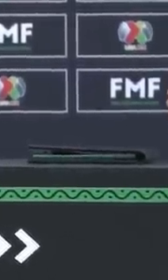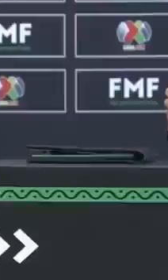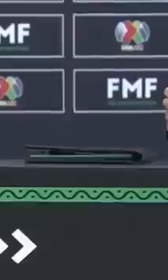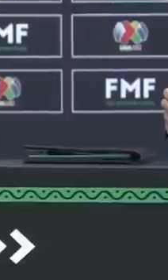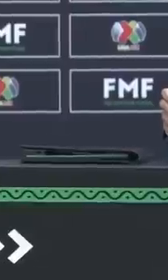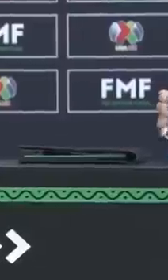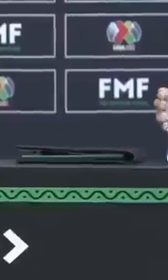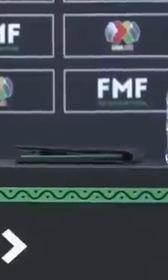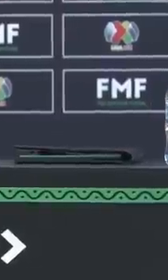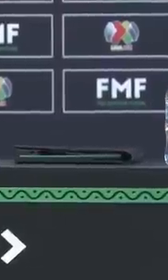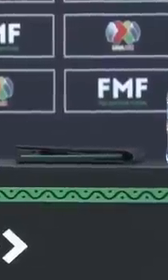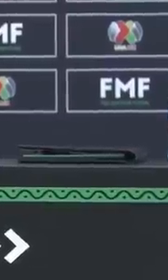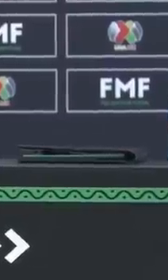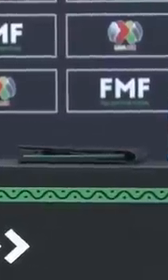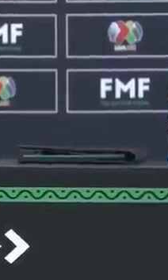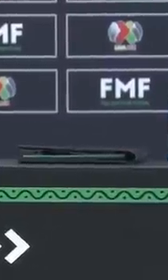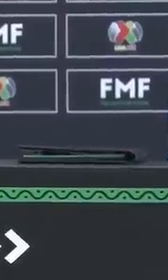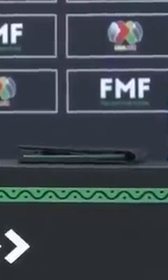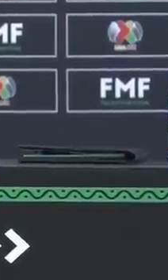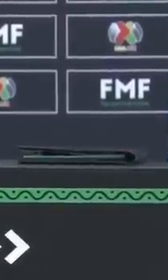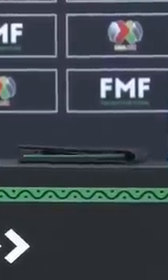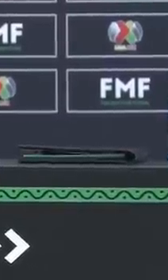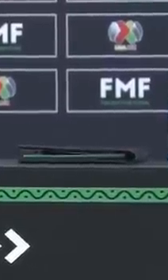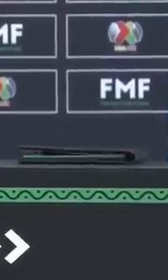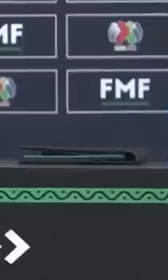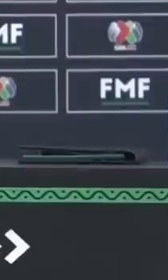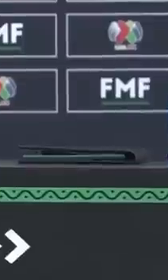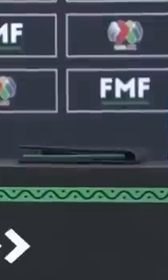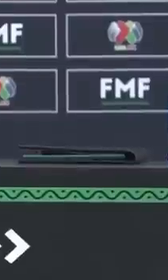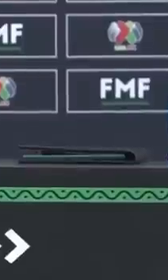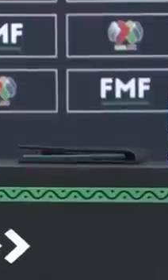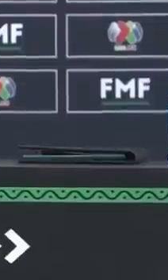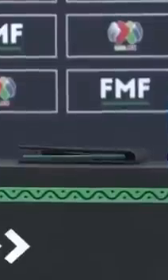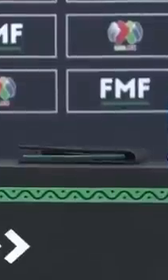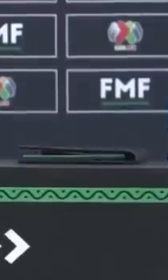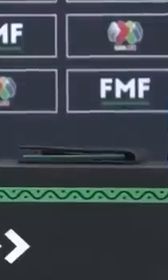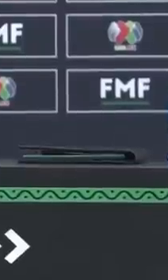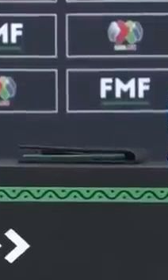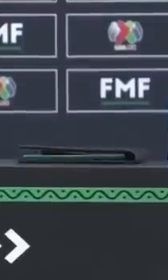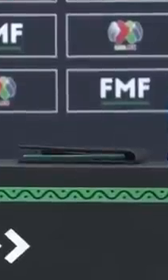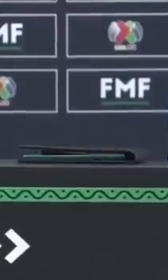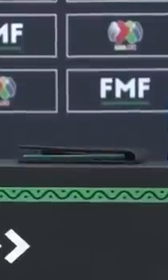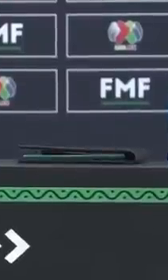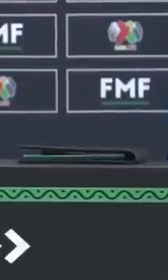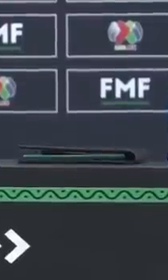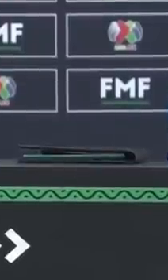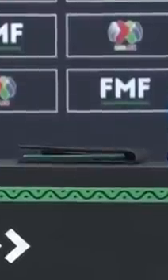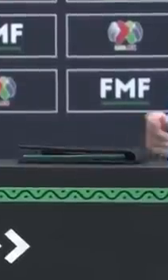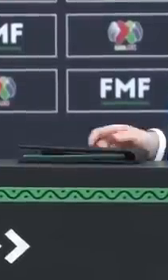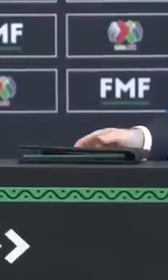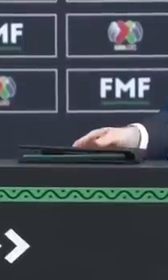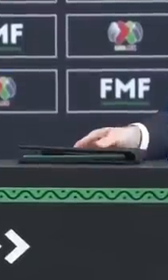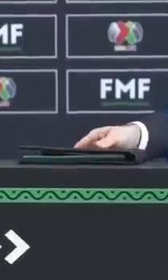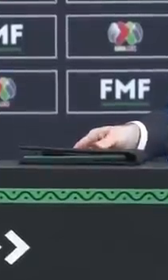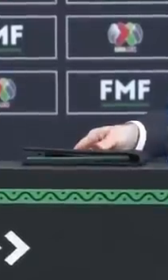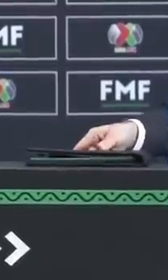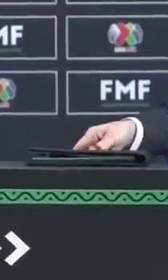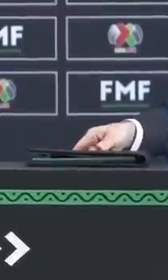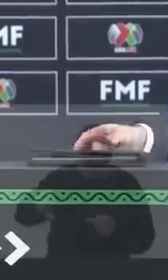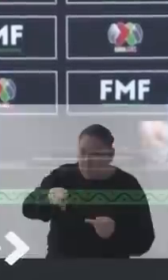los dueños han escuchado a la opinión pública, los dueños han escuchado a la